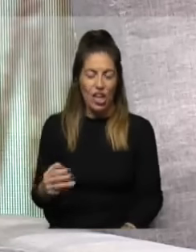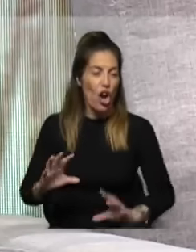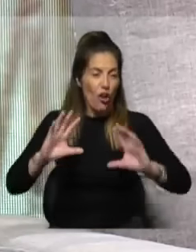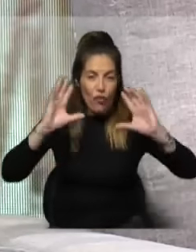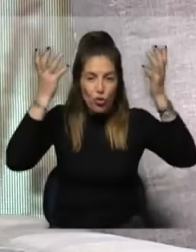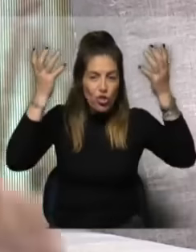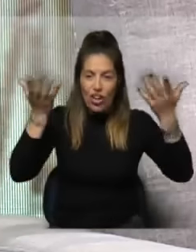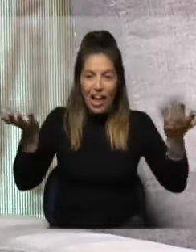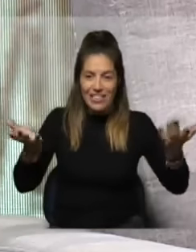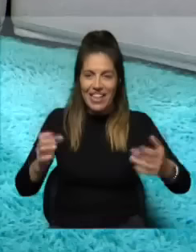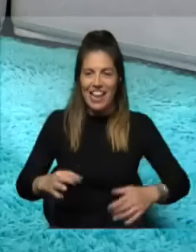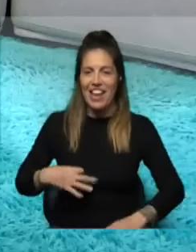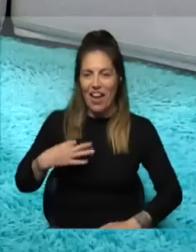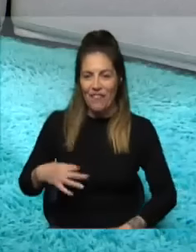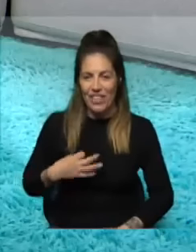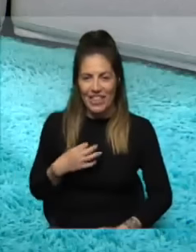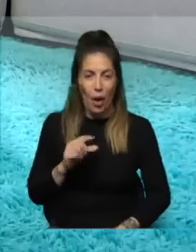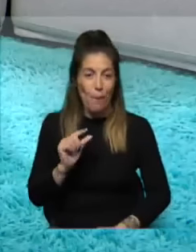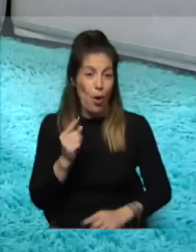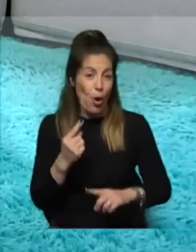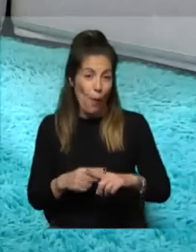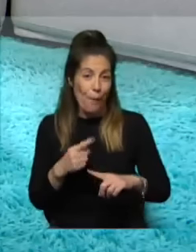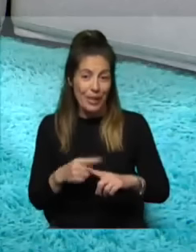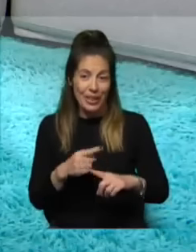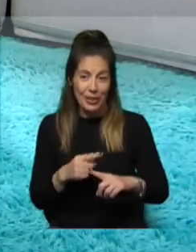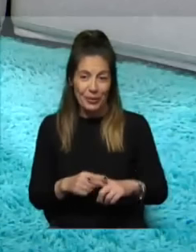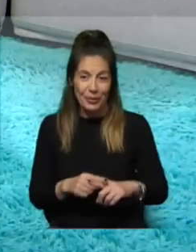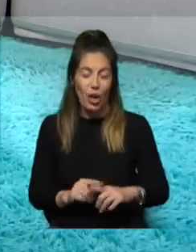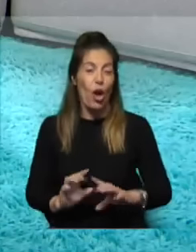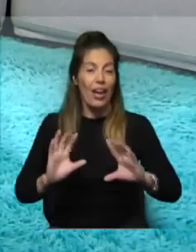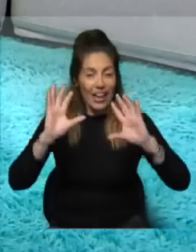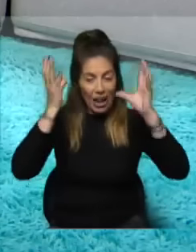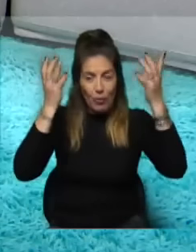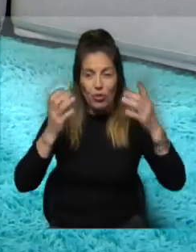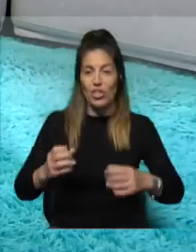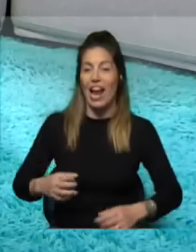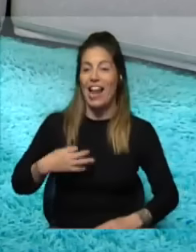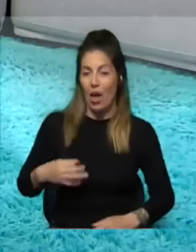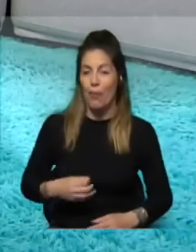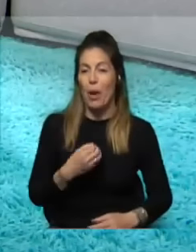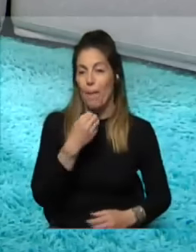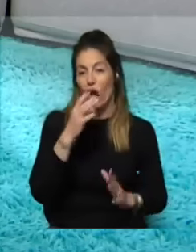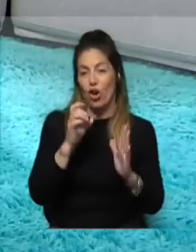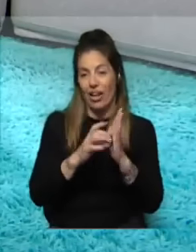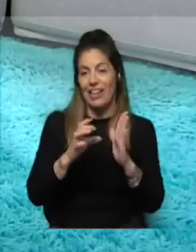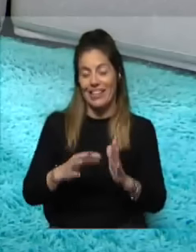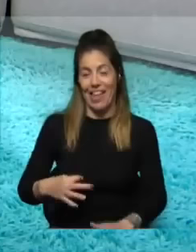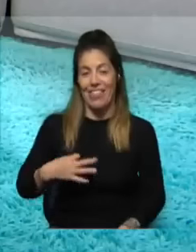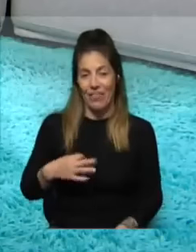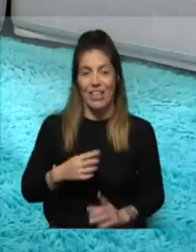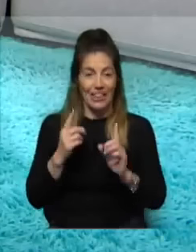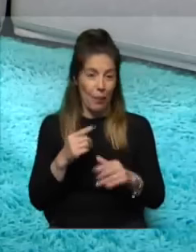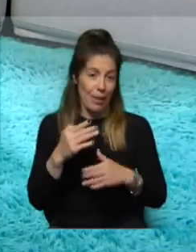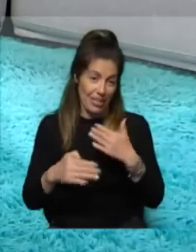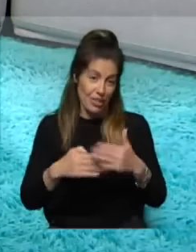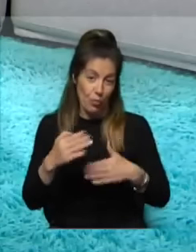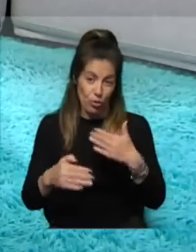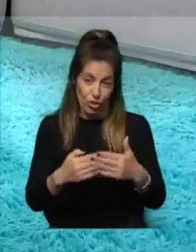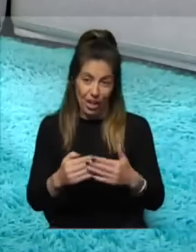vida. Y bueno, son pocos minutos. Bueno, pero revolucionar la vida para tener una mejor calidad de vida. Sí, total. Bueno, para mejorar. Revolucionarnos. Sanamente.